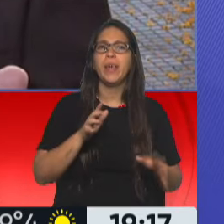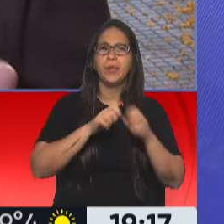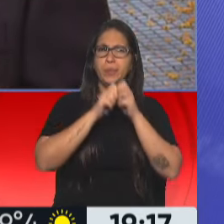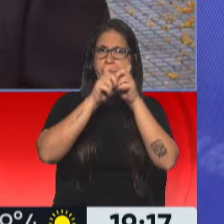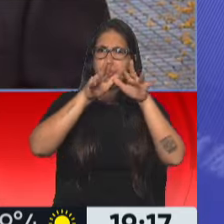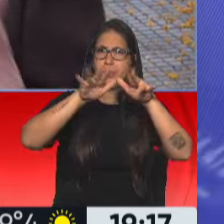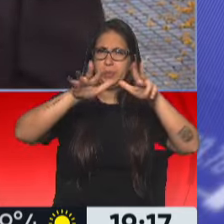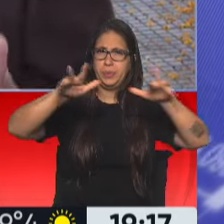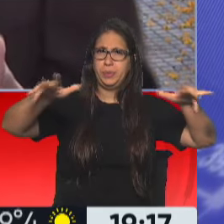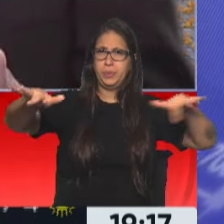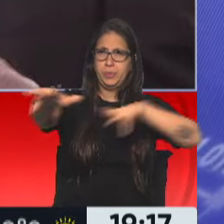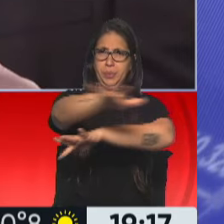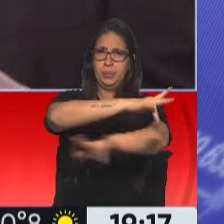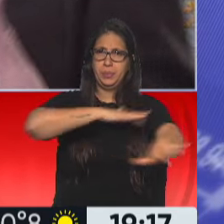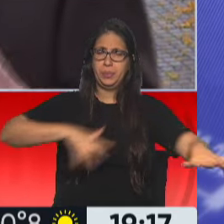esto no ocurra,